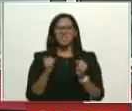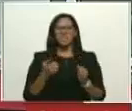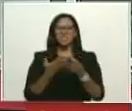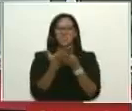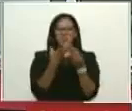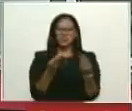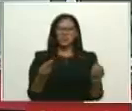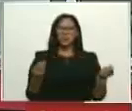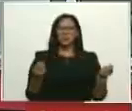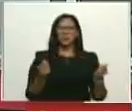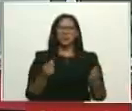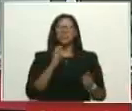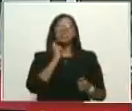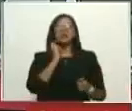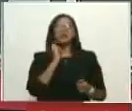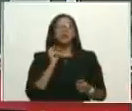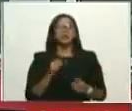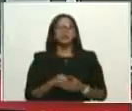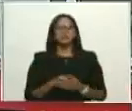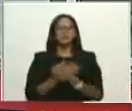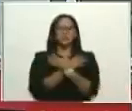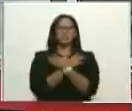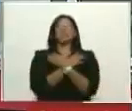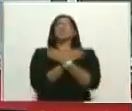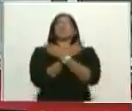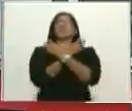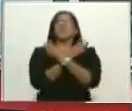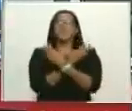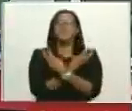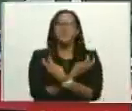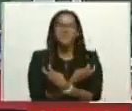sudorosa del vampiro. Estaba saliendo el ataúd en ese momento.